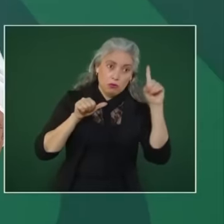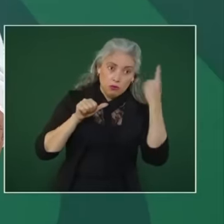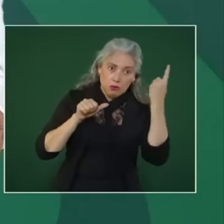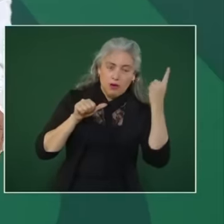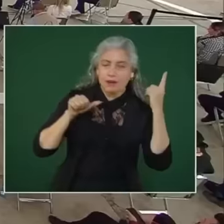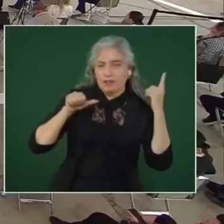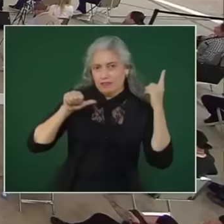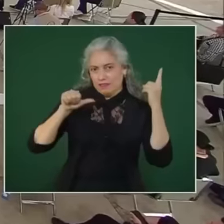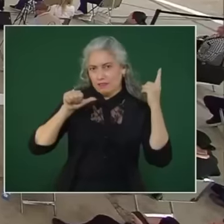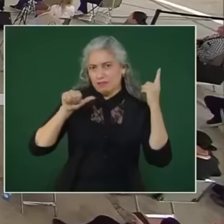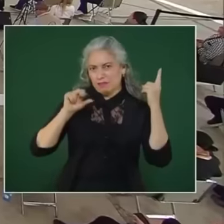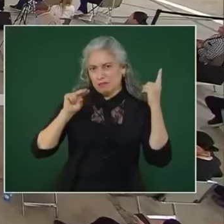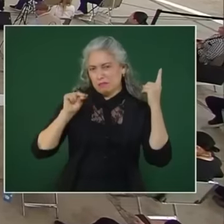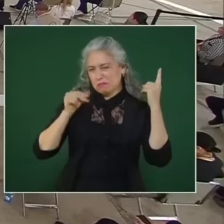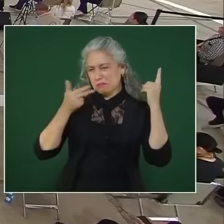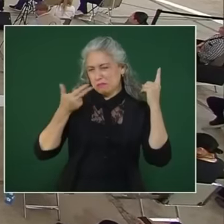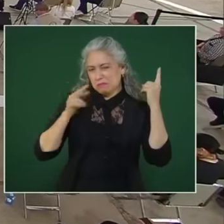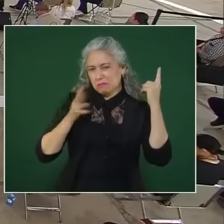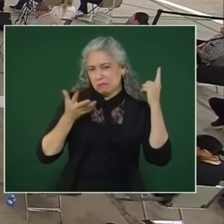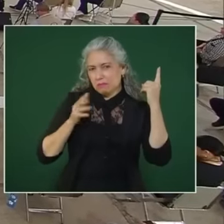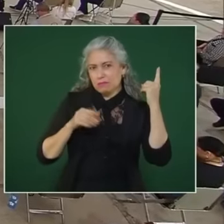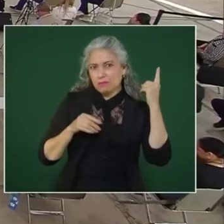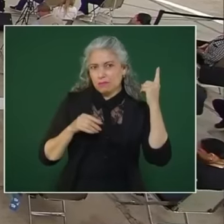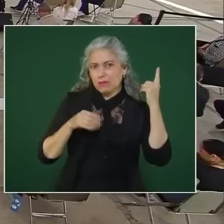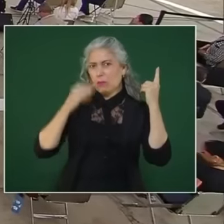¿Saben cuánto tiempo no llevaba así?